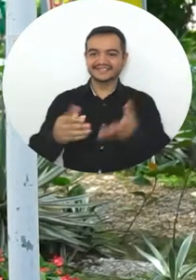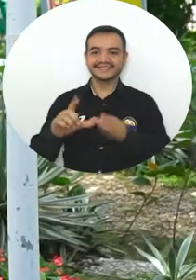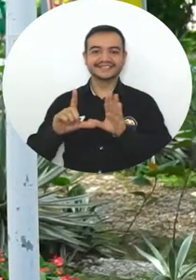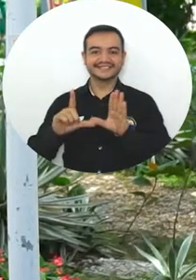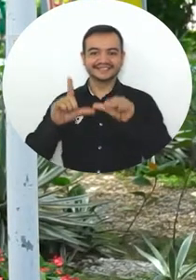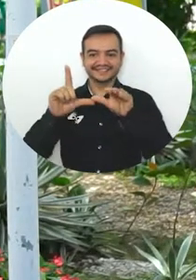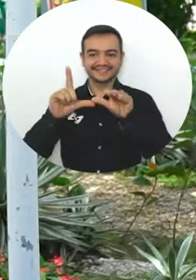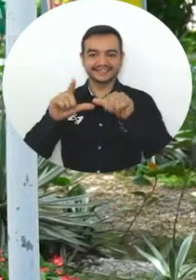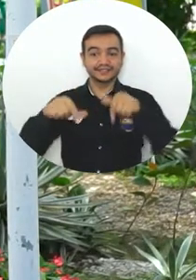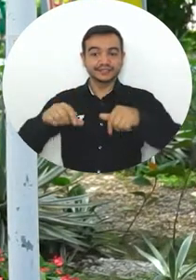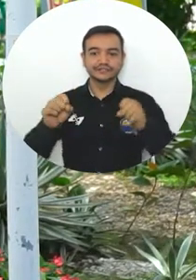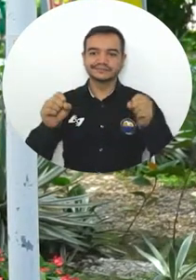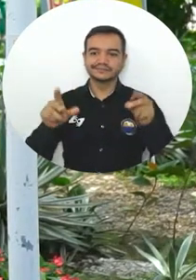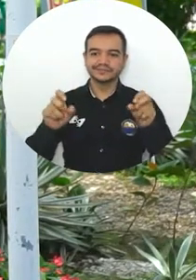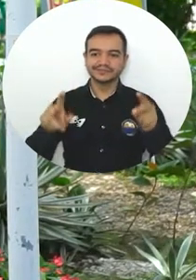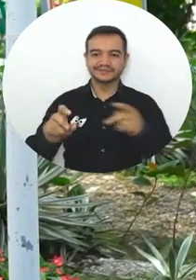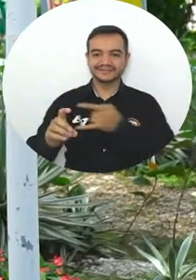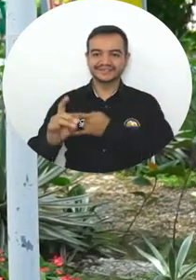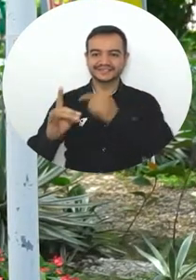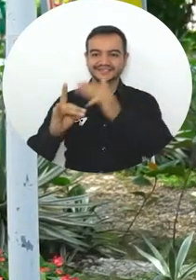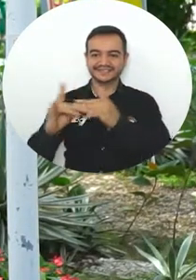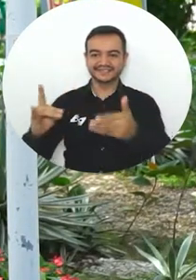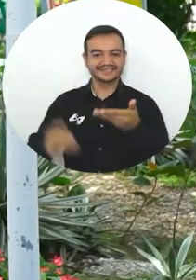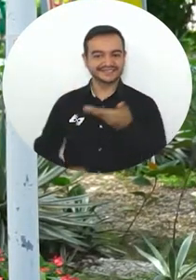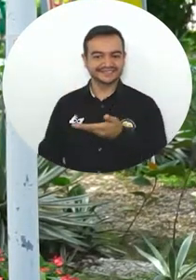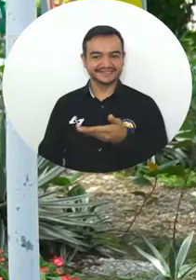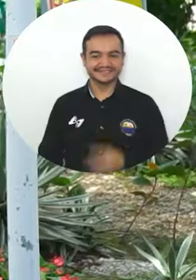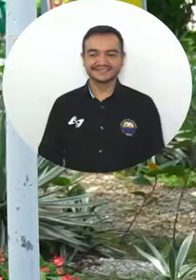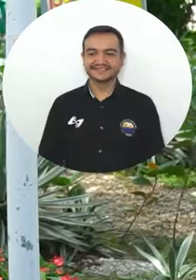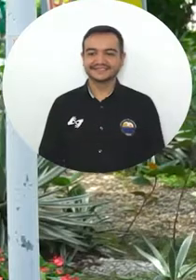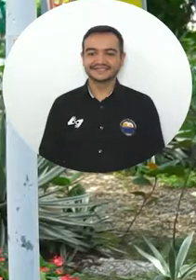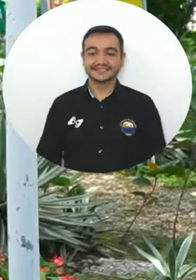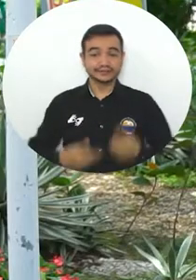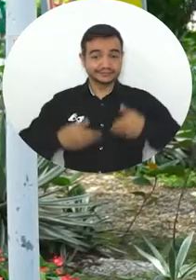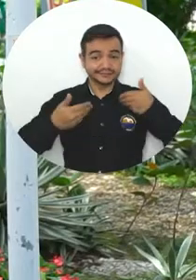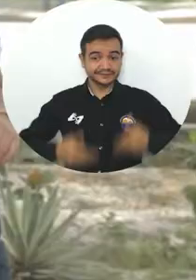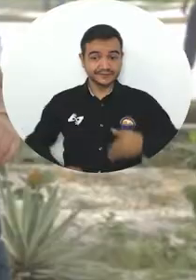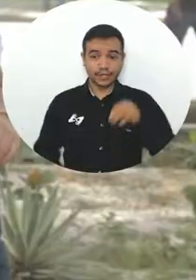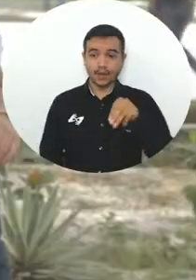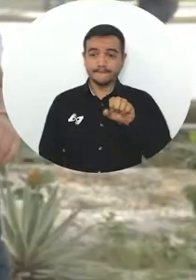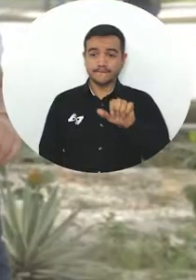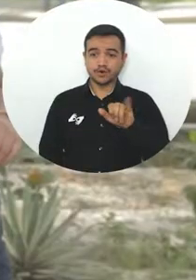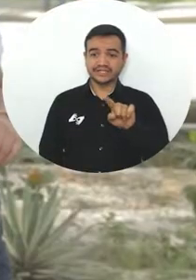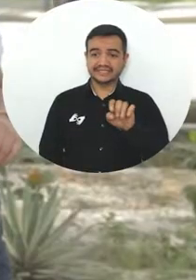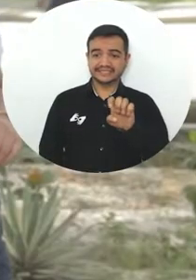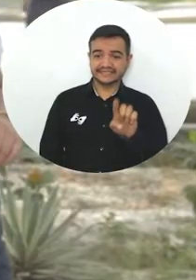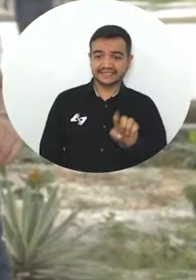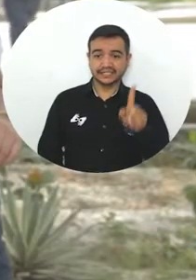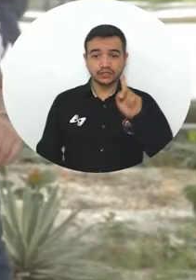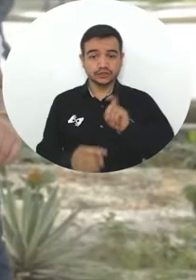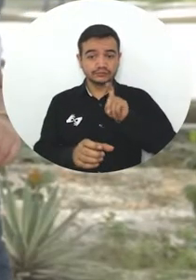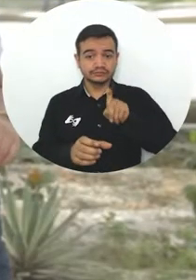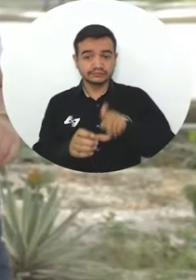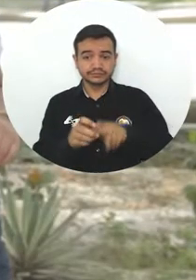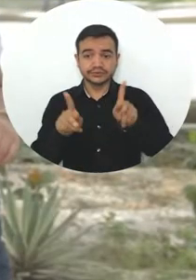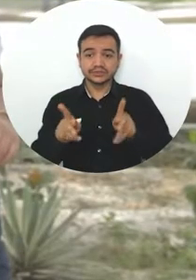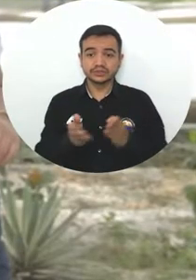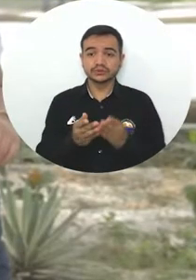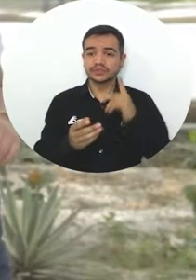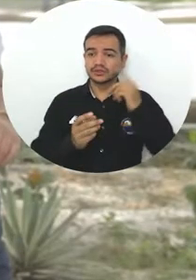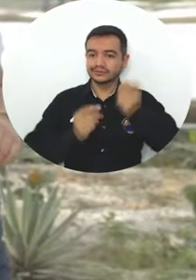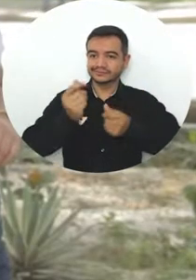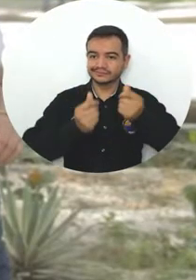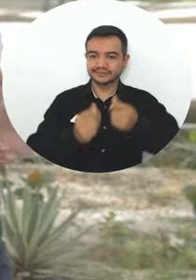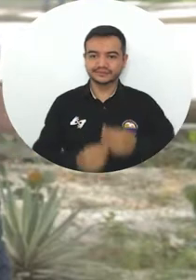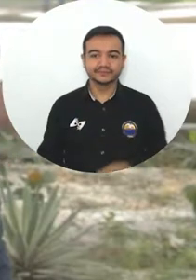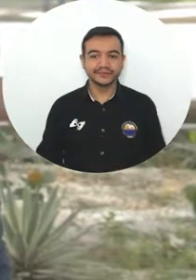Televidentes, bienvenidos a El Campus TV, programa institucional de la Universidad del Magdalena. Yo soy Moisés Sanjuanelo, estudiante del programa de